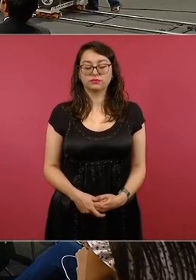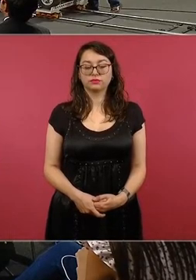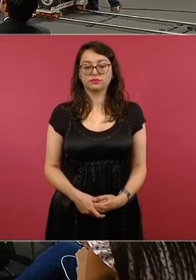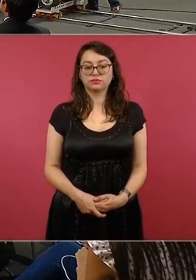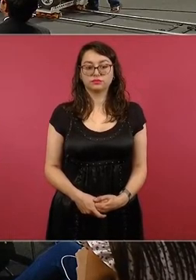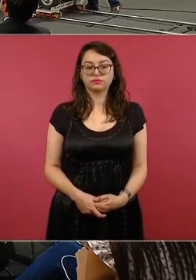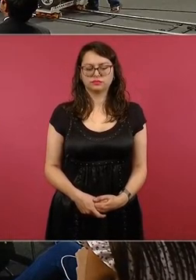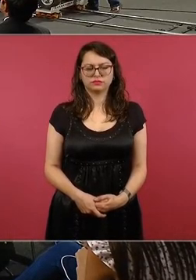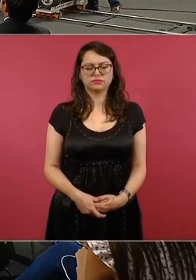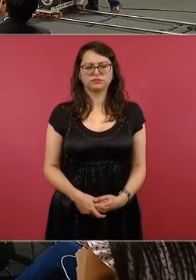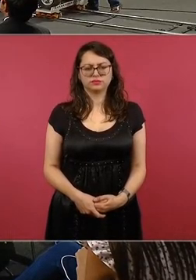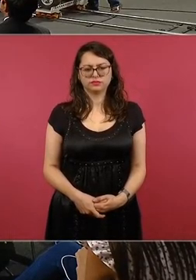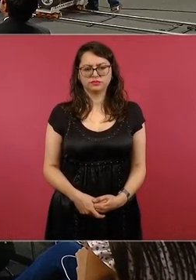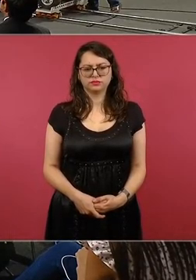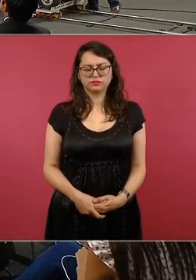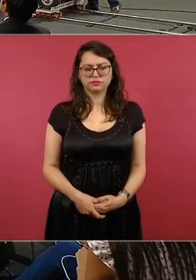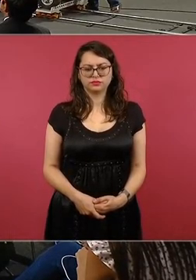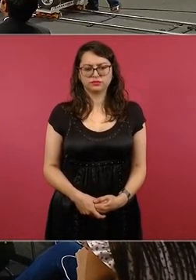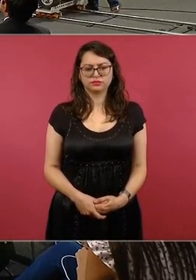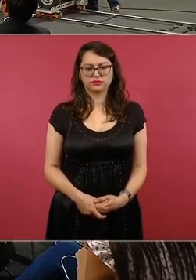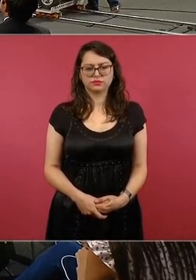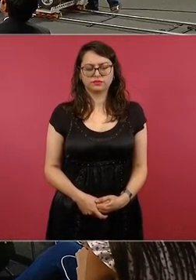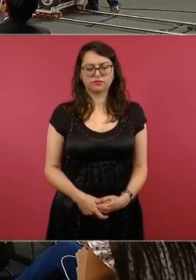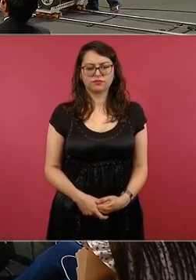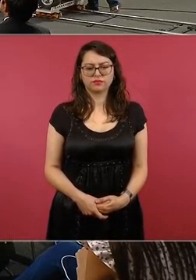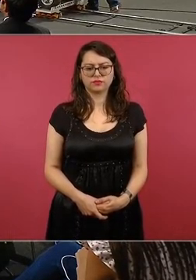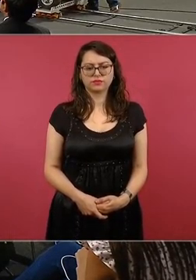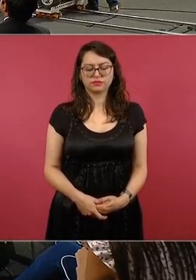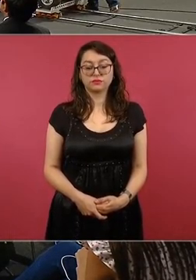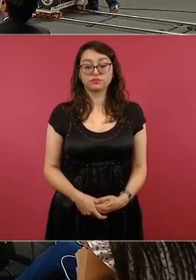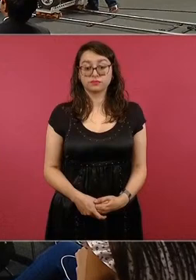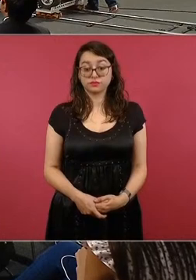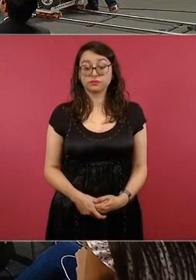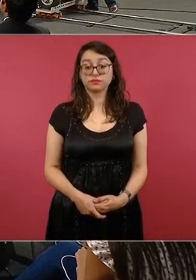Por eso me llamó la atención. No tenía el dato exacto. Sí.